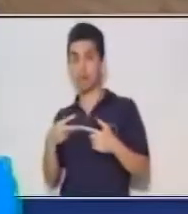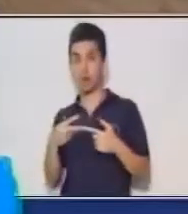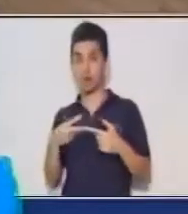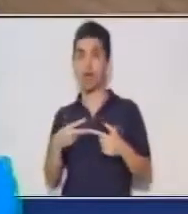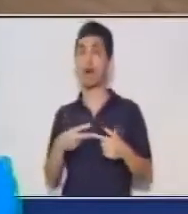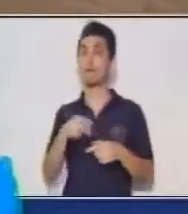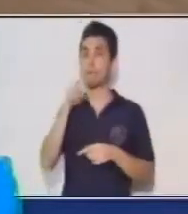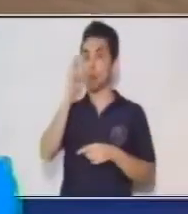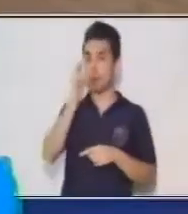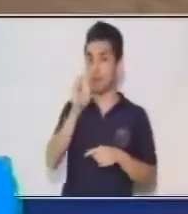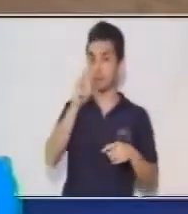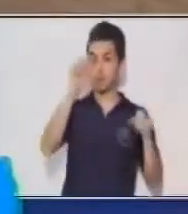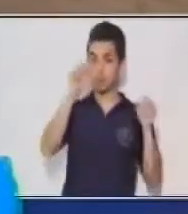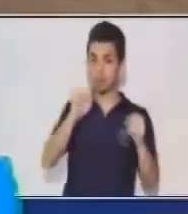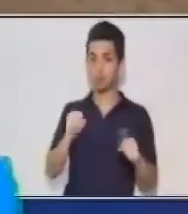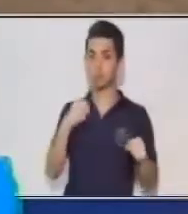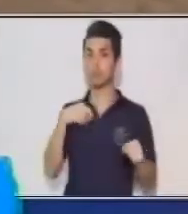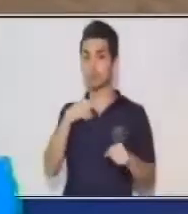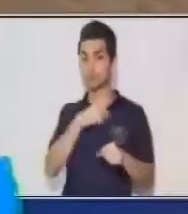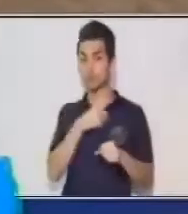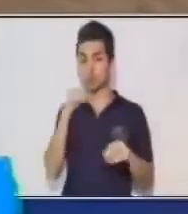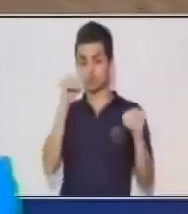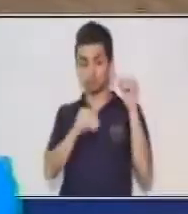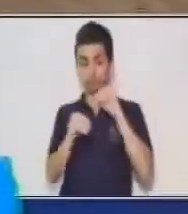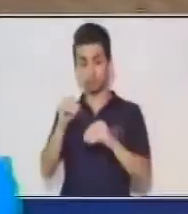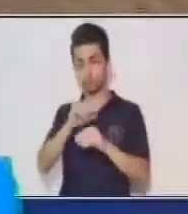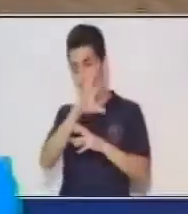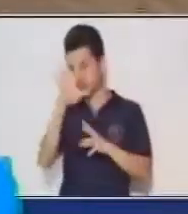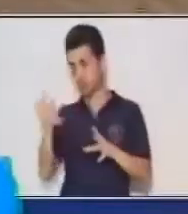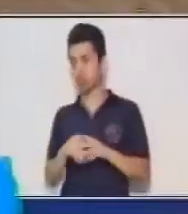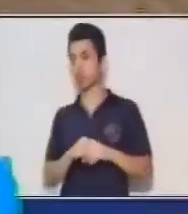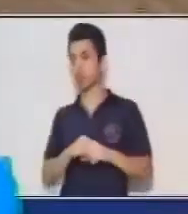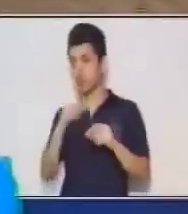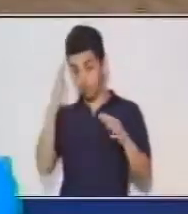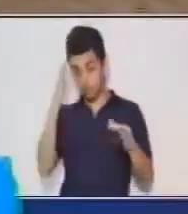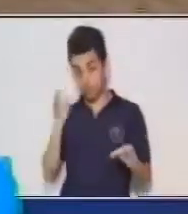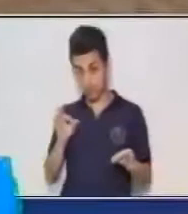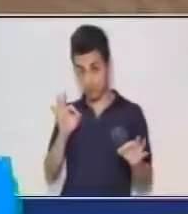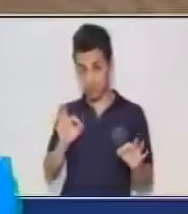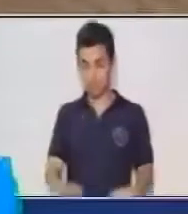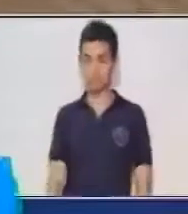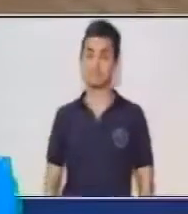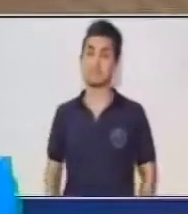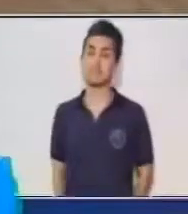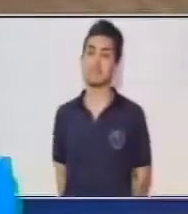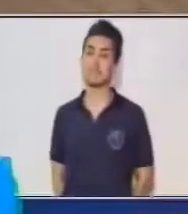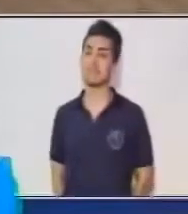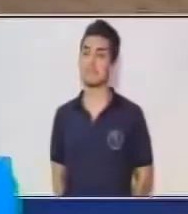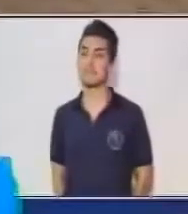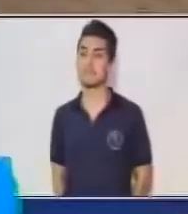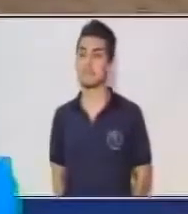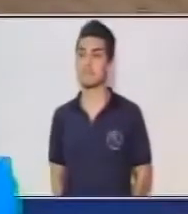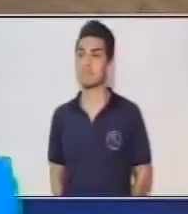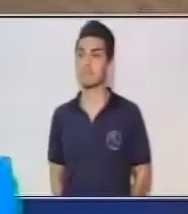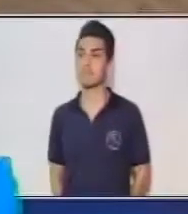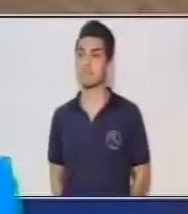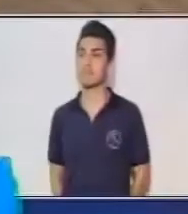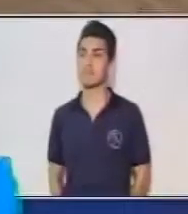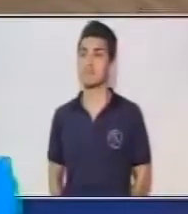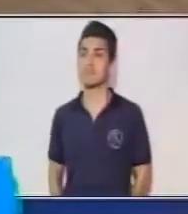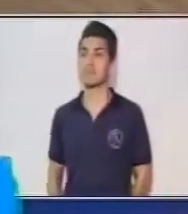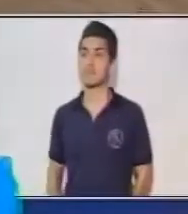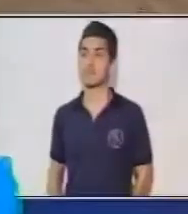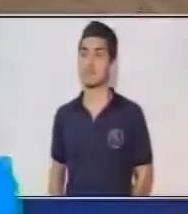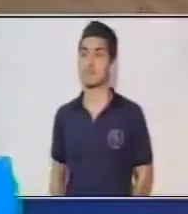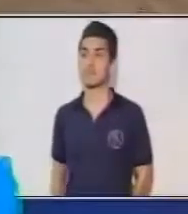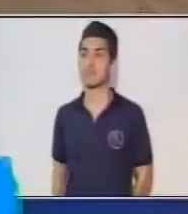manera podemos nosotros aplicar todo esto. ¿De acuerdo? Bueno, ahora vamos a